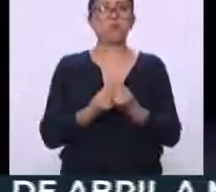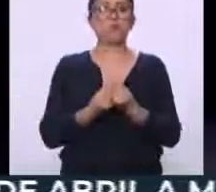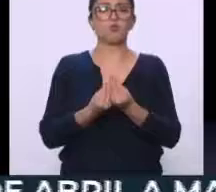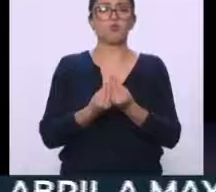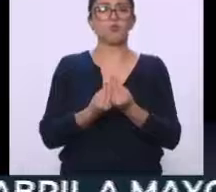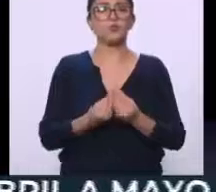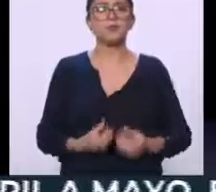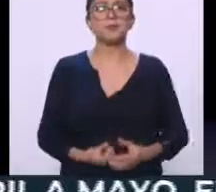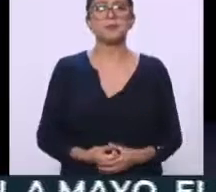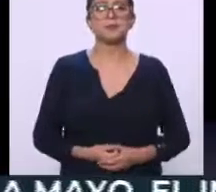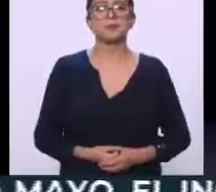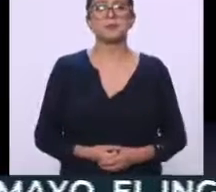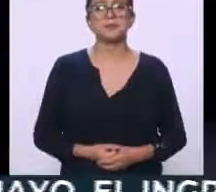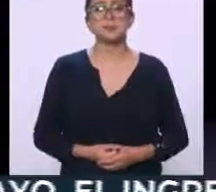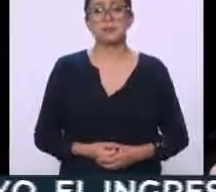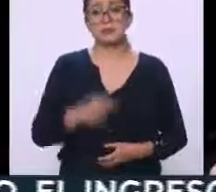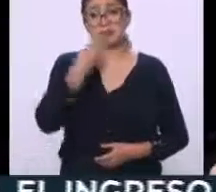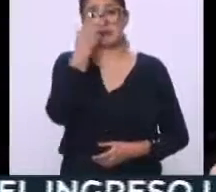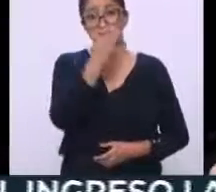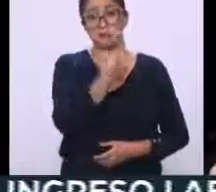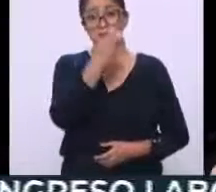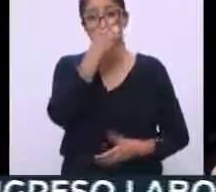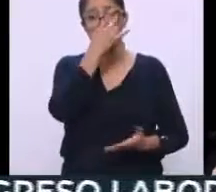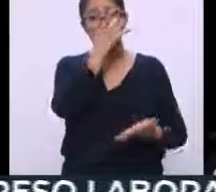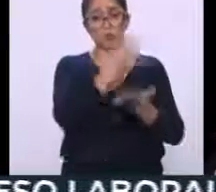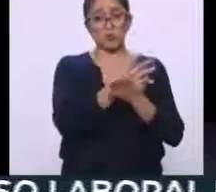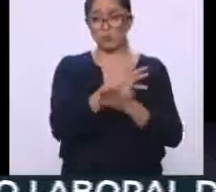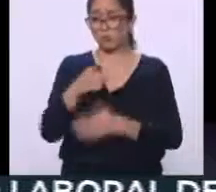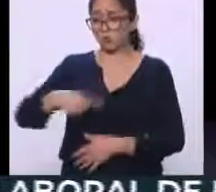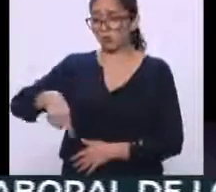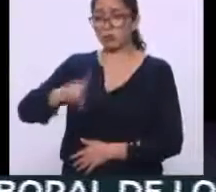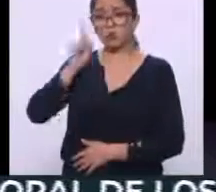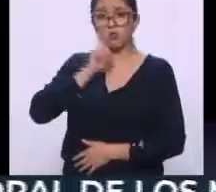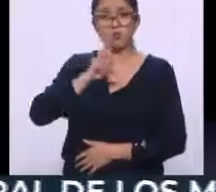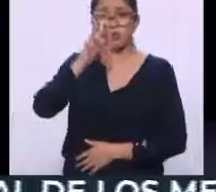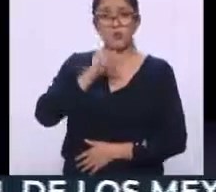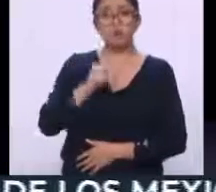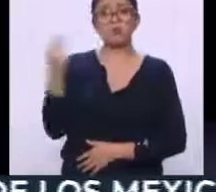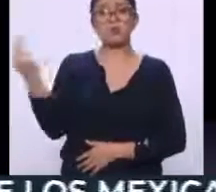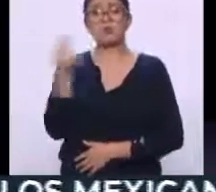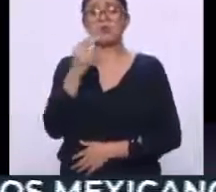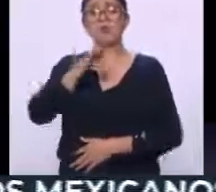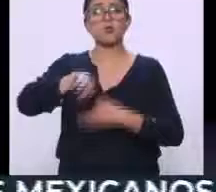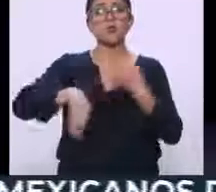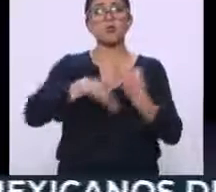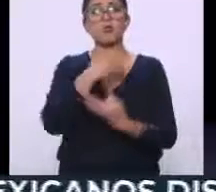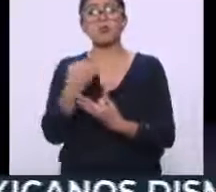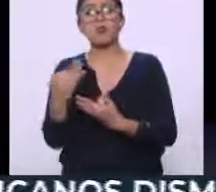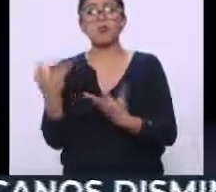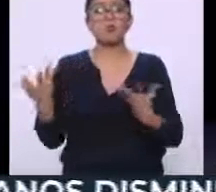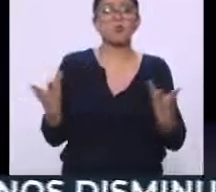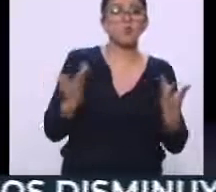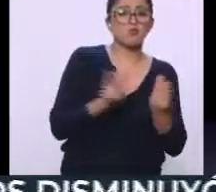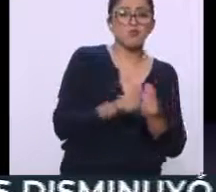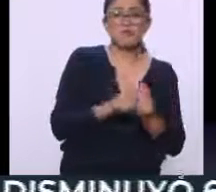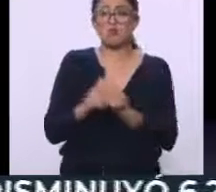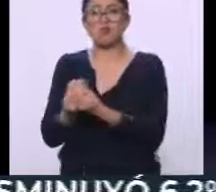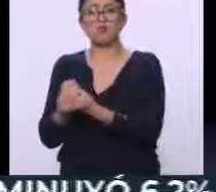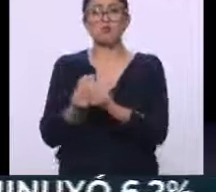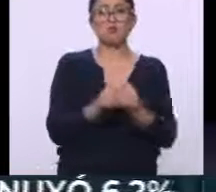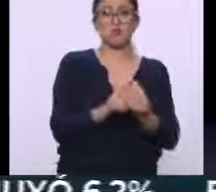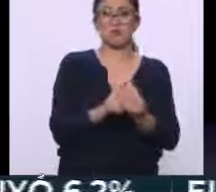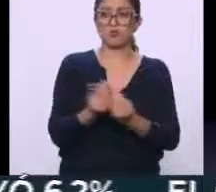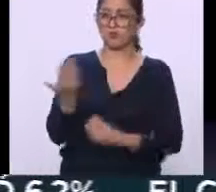que estamos viviendo, no solo en este sector, sino en todos. Se está buscando que todos jalemos para el mismo lado, Azul. Dana, pero nos